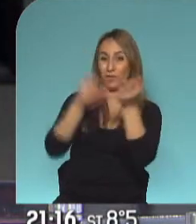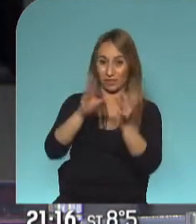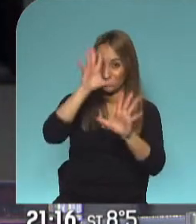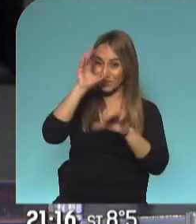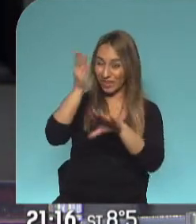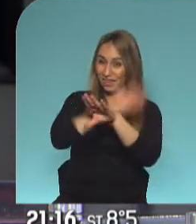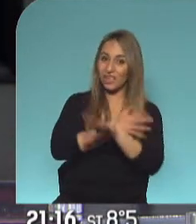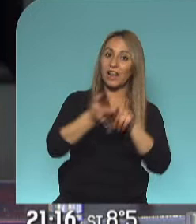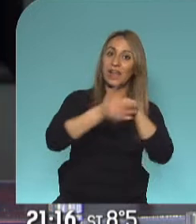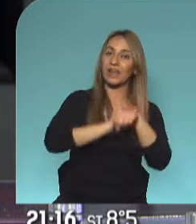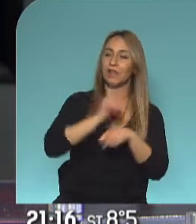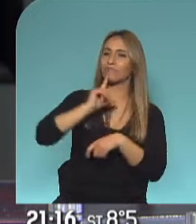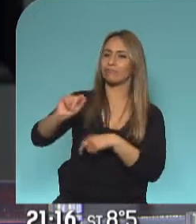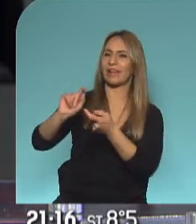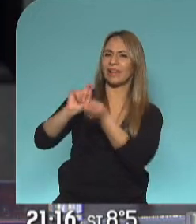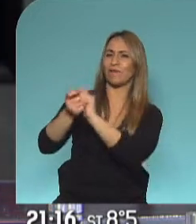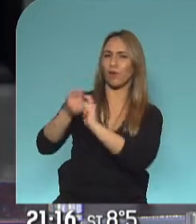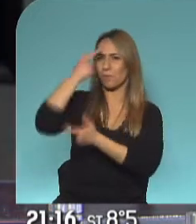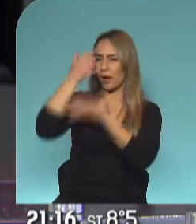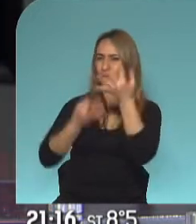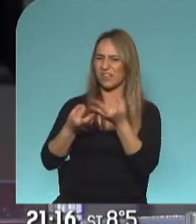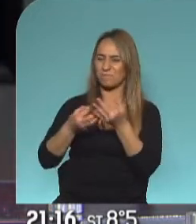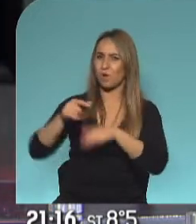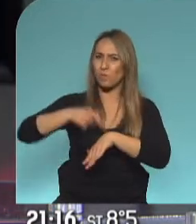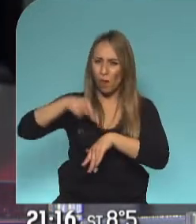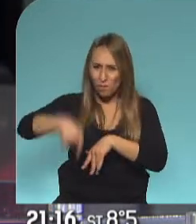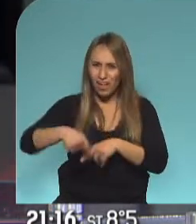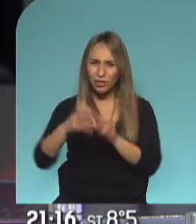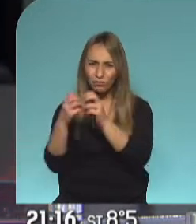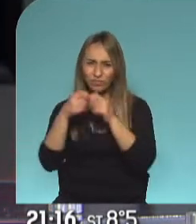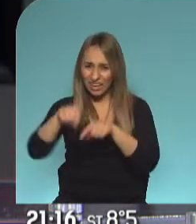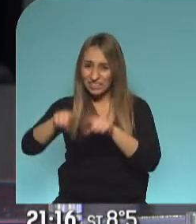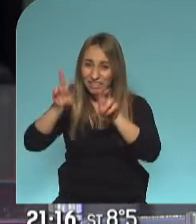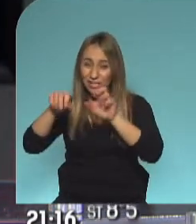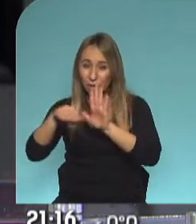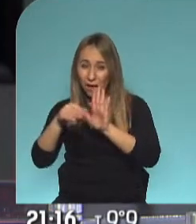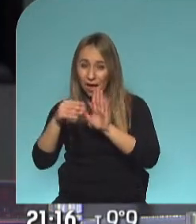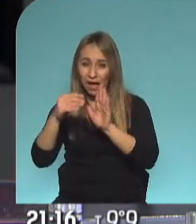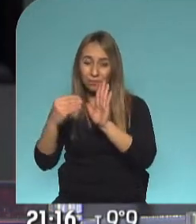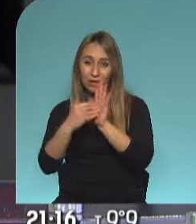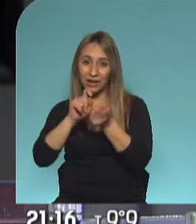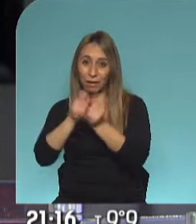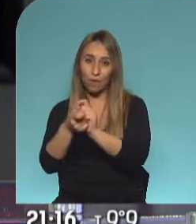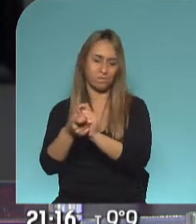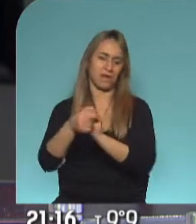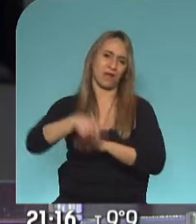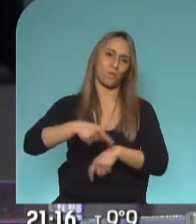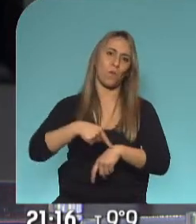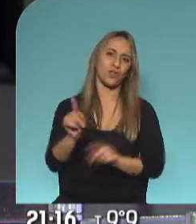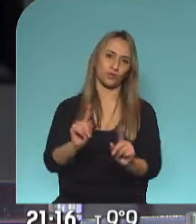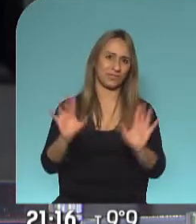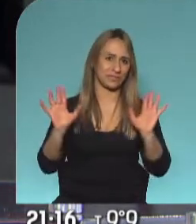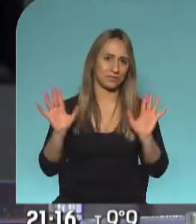reforma judicial, había dicho que no es momento, que no es momento oportuno de encarar una reforma en la justicia. ¿Qué dijo